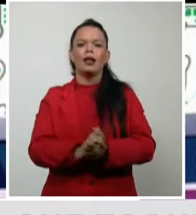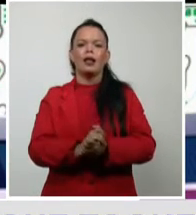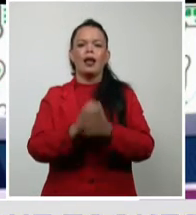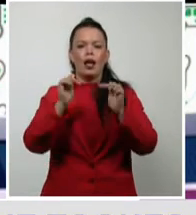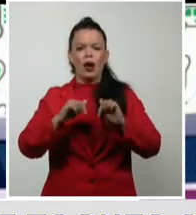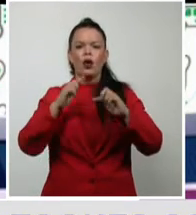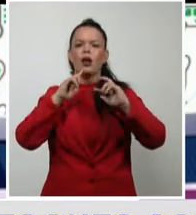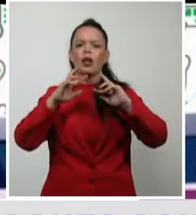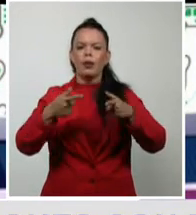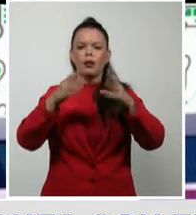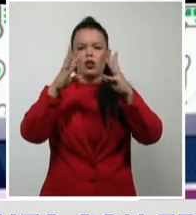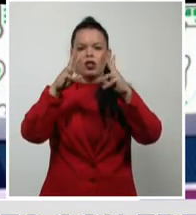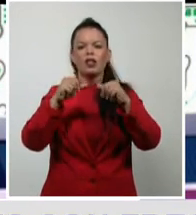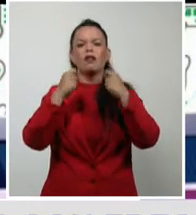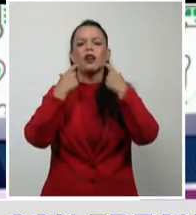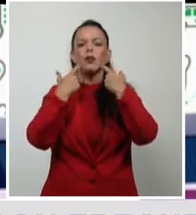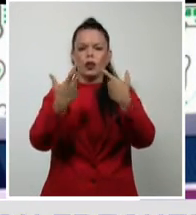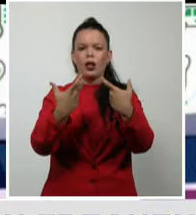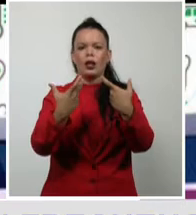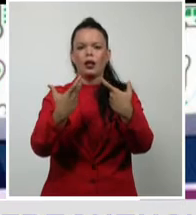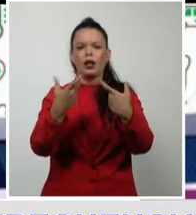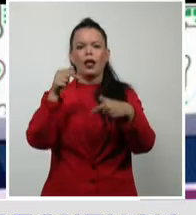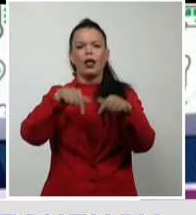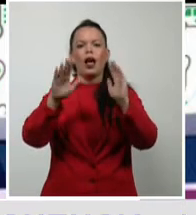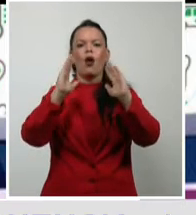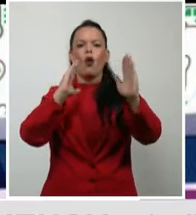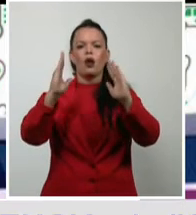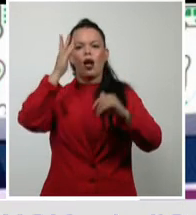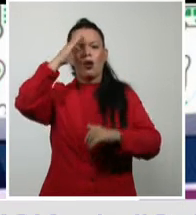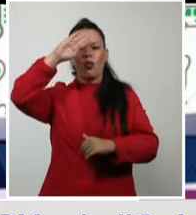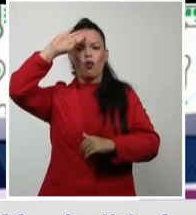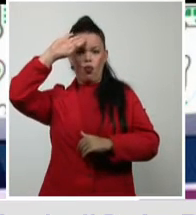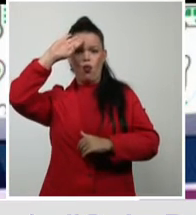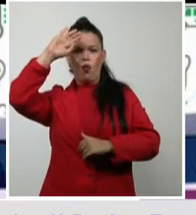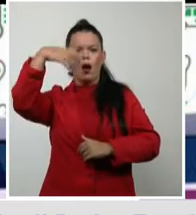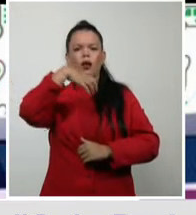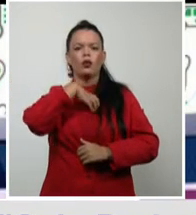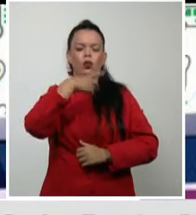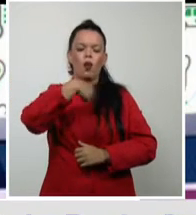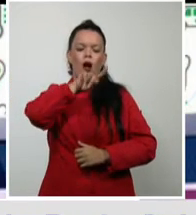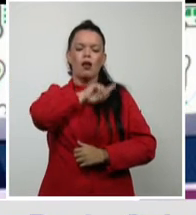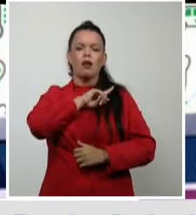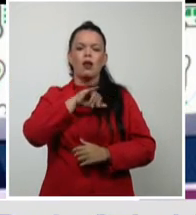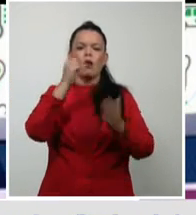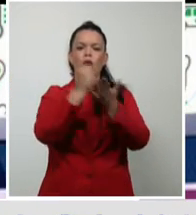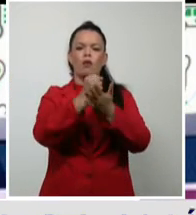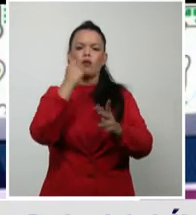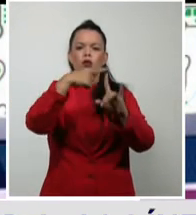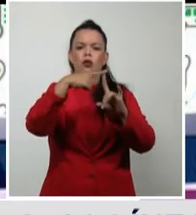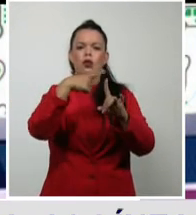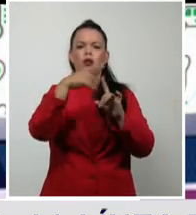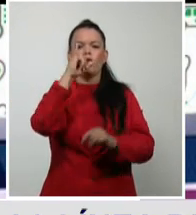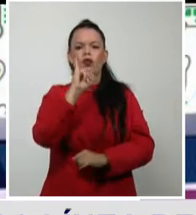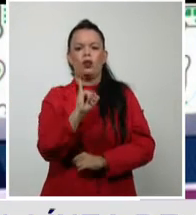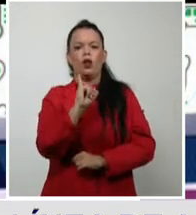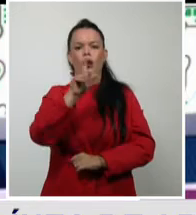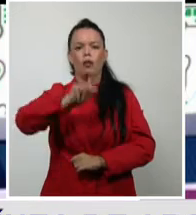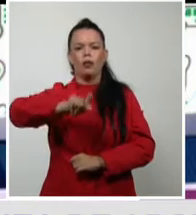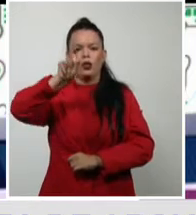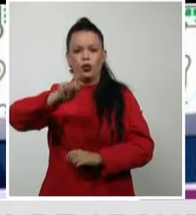datos significativos de esta jornada. Cuba registró en el día de ayer 6 nuevos casos positivos a la